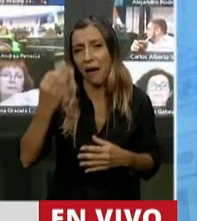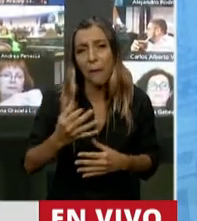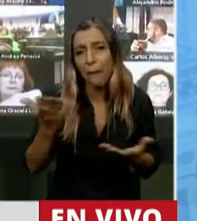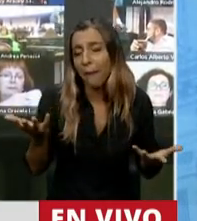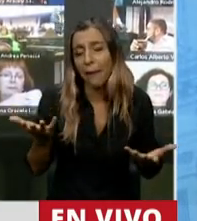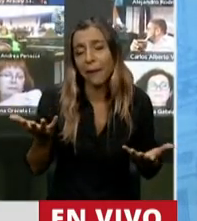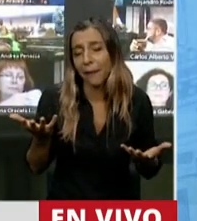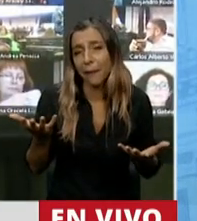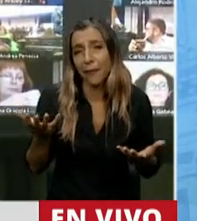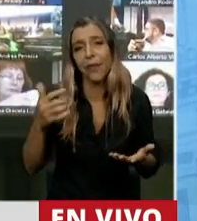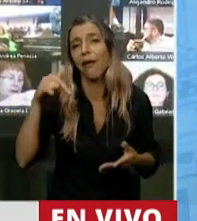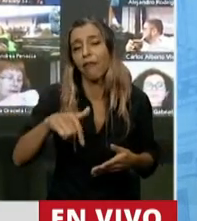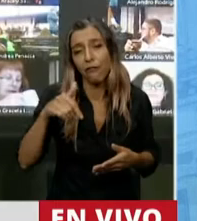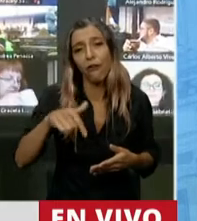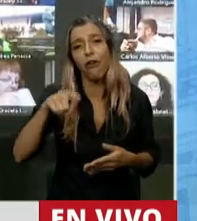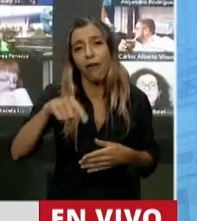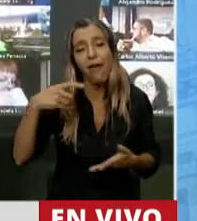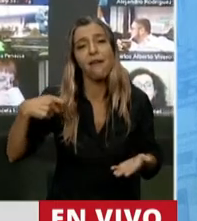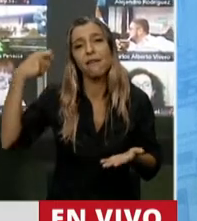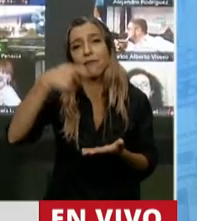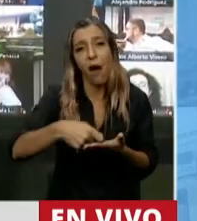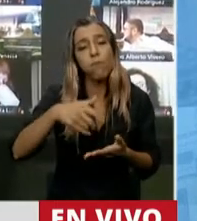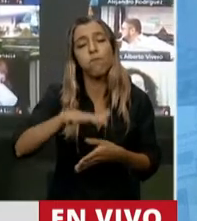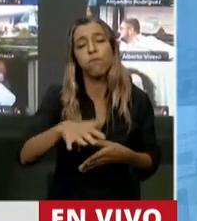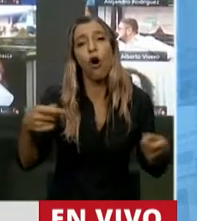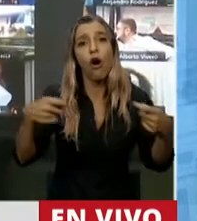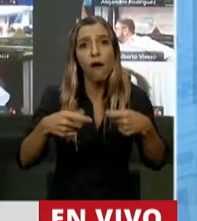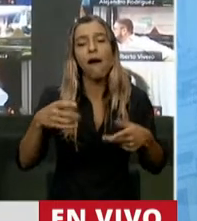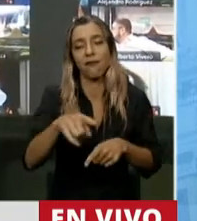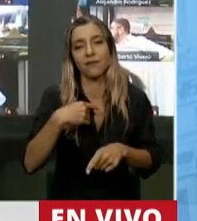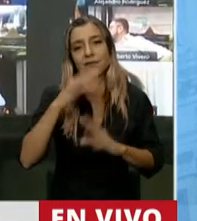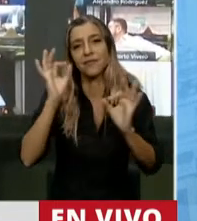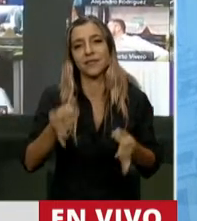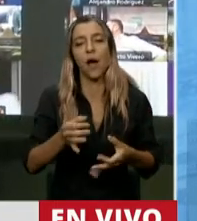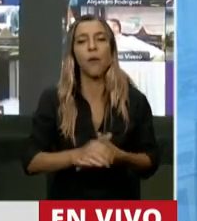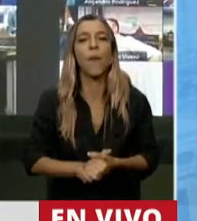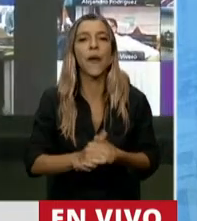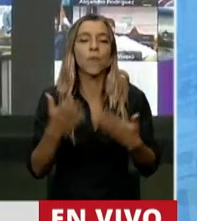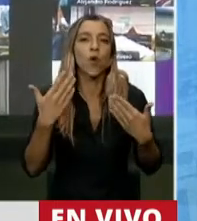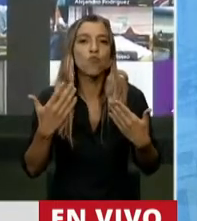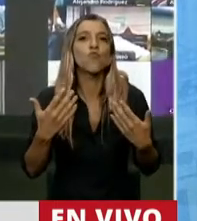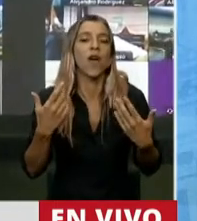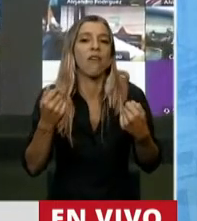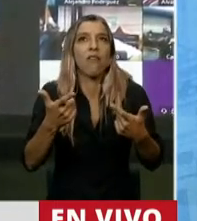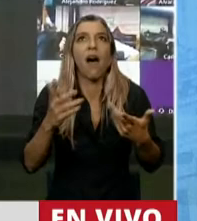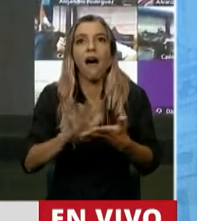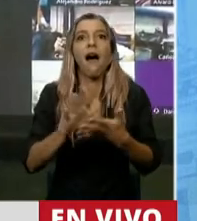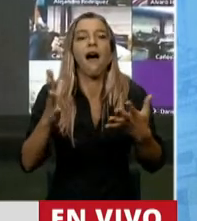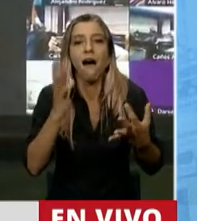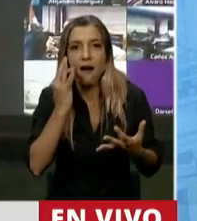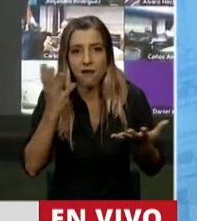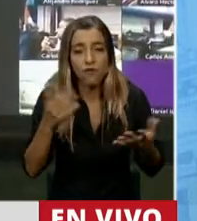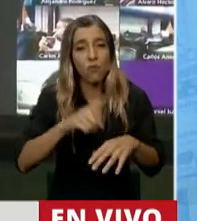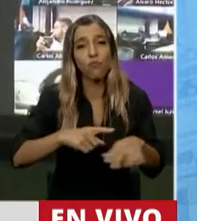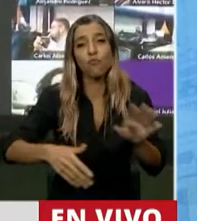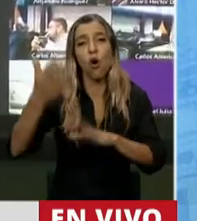lamentablemente hoy una vez más vemos como los que le bajaron los impuestos al champán, pero